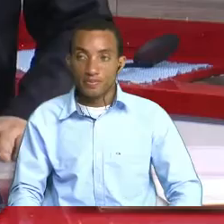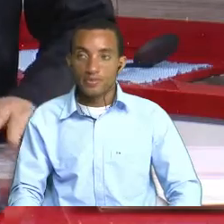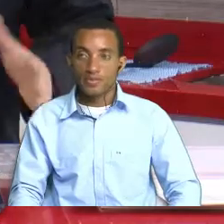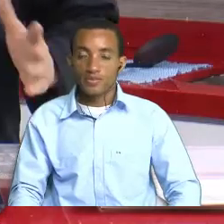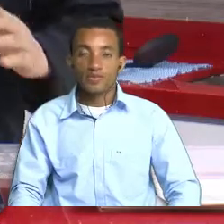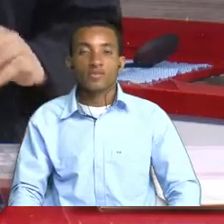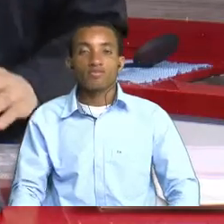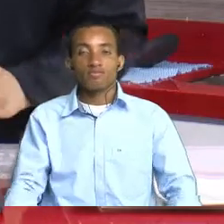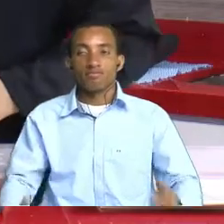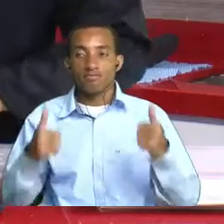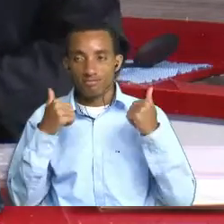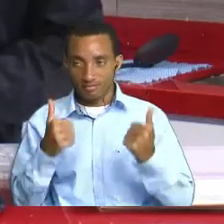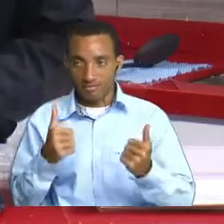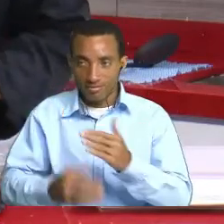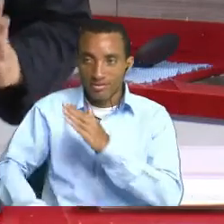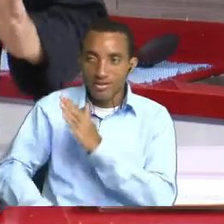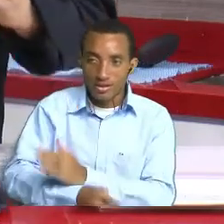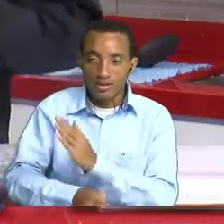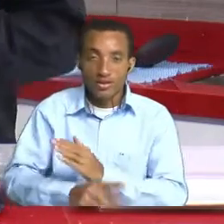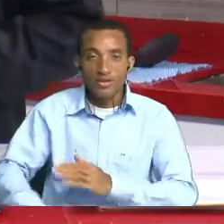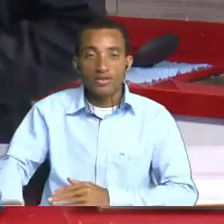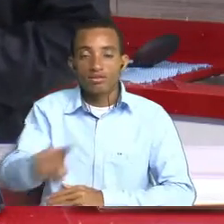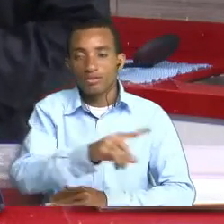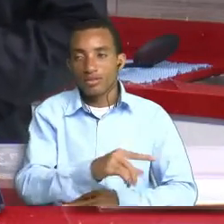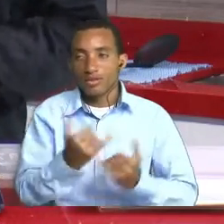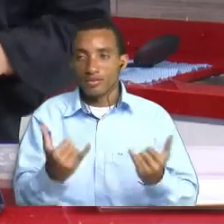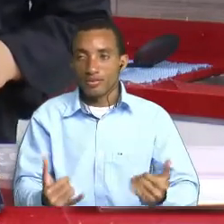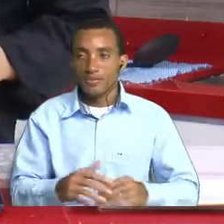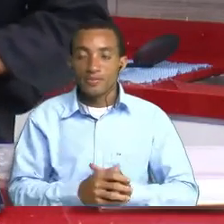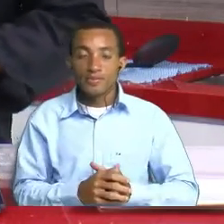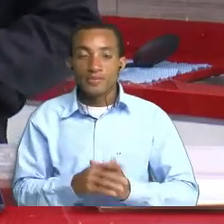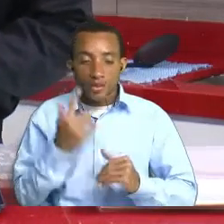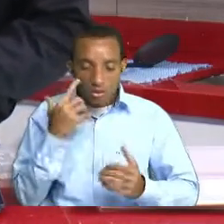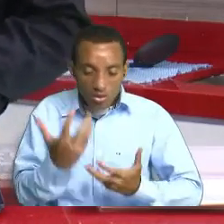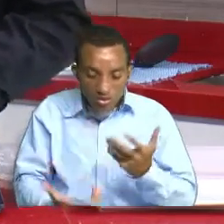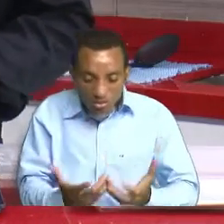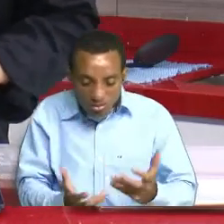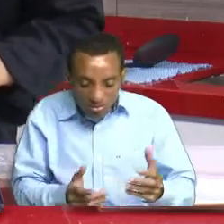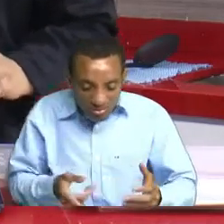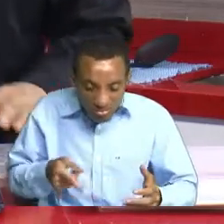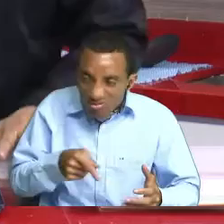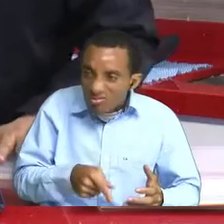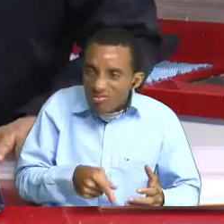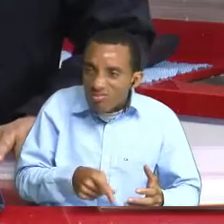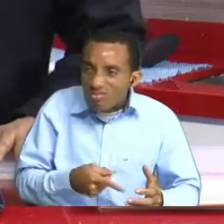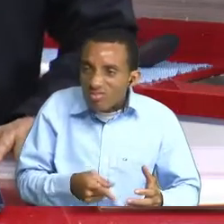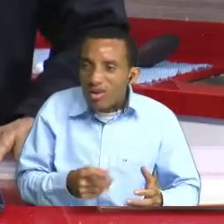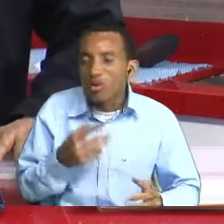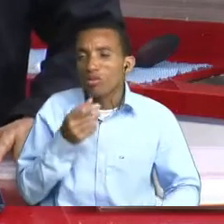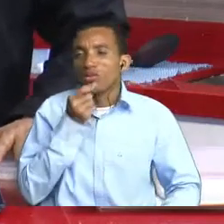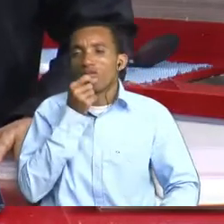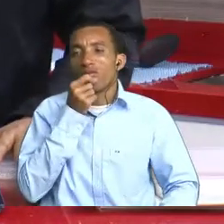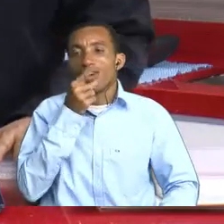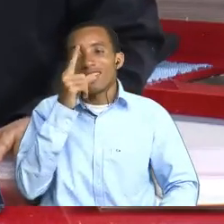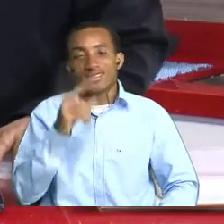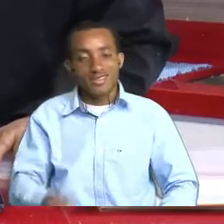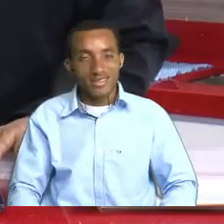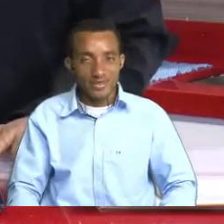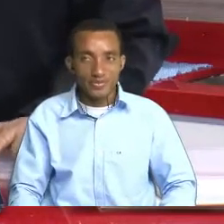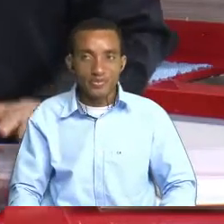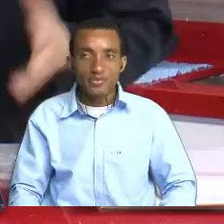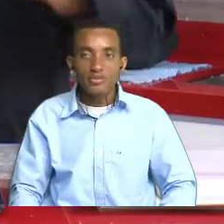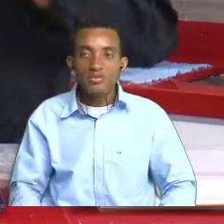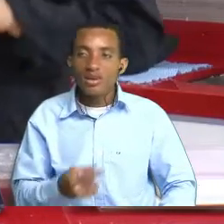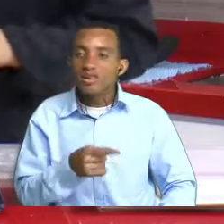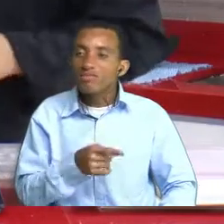entonces continuamos gente bonita barrancabermeja la receta de hoy está súper fácil super fáciles acaba de verse bien que tenemos por aquí